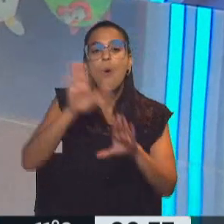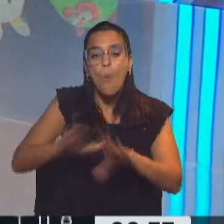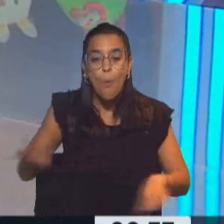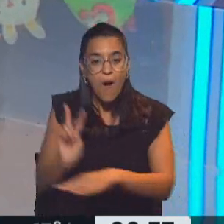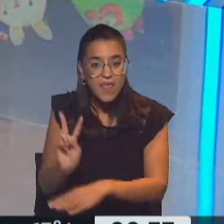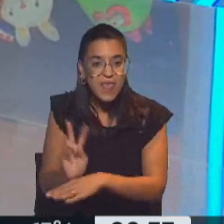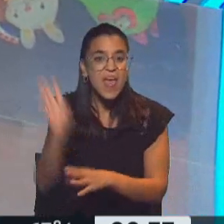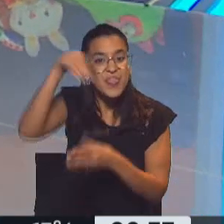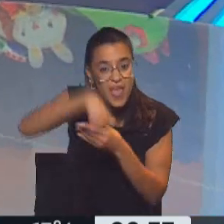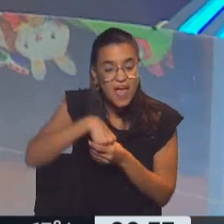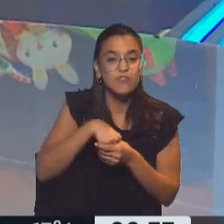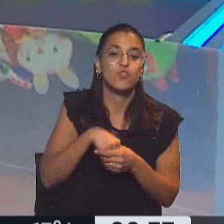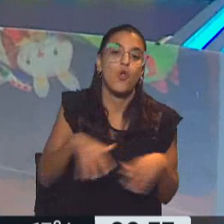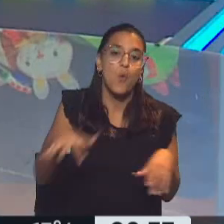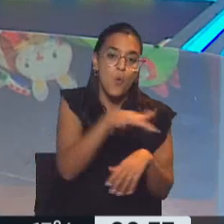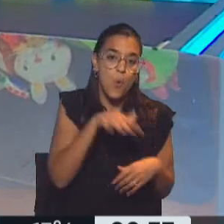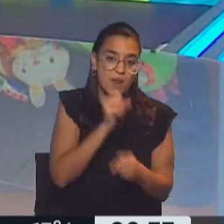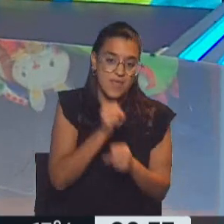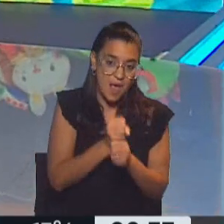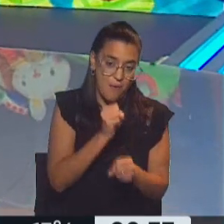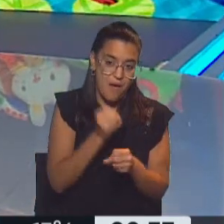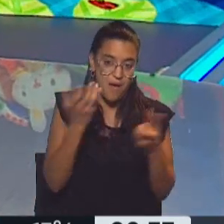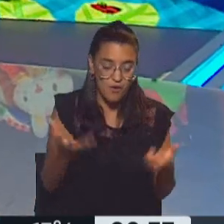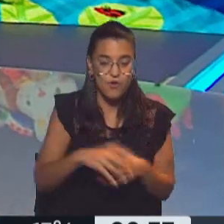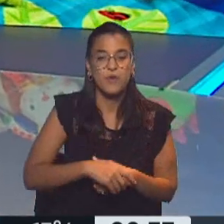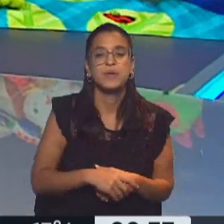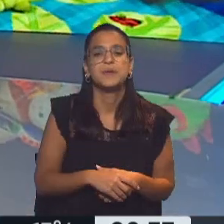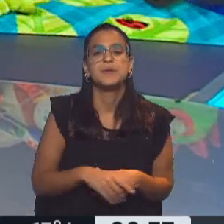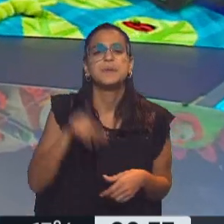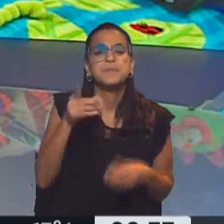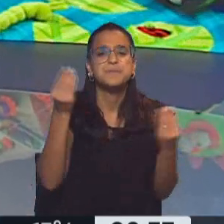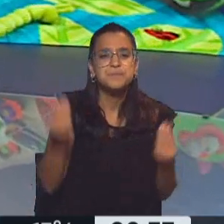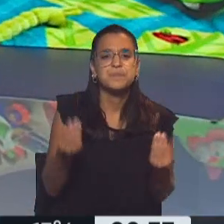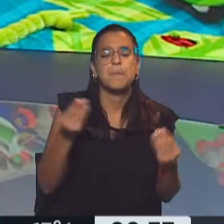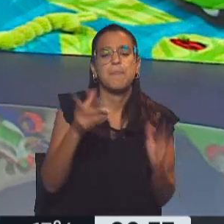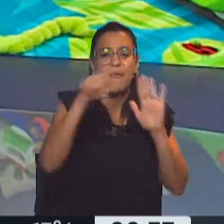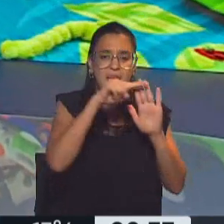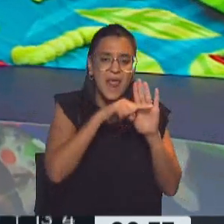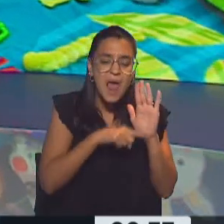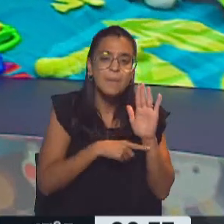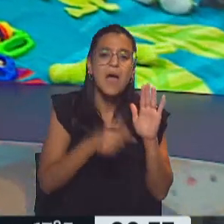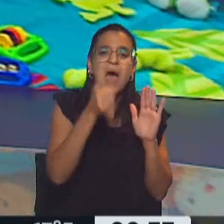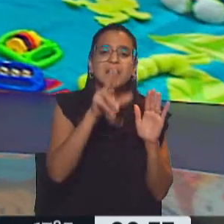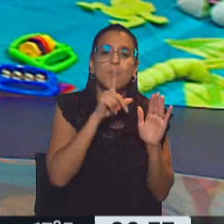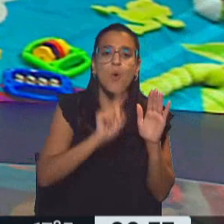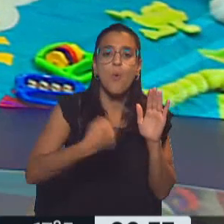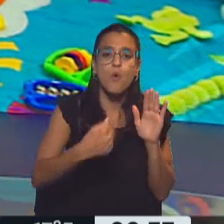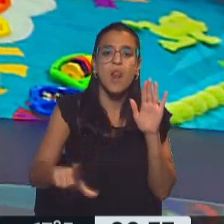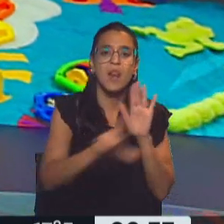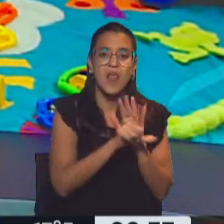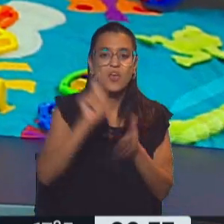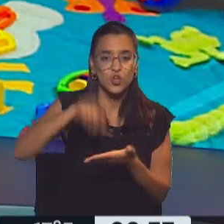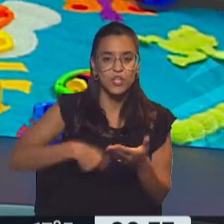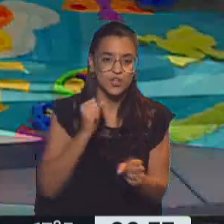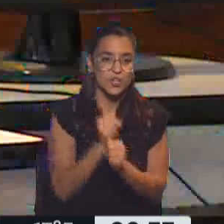dentro de nuestro lugar de empleo dentro de nuestro lugar de trabajo será a partir de la reglamentación del artículo 1 de la ley de